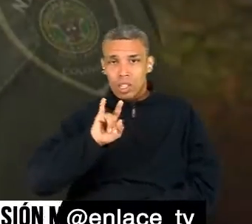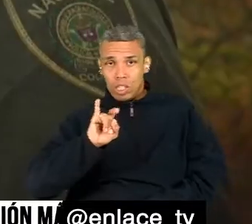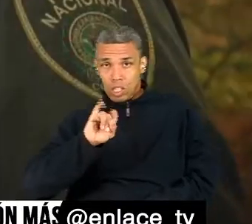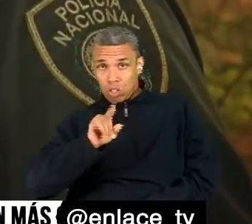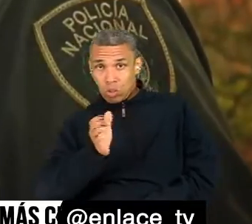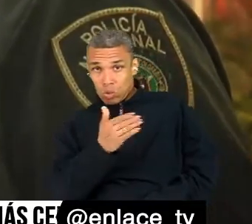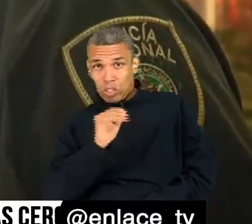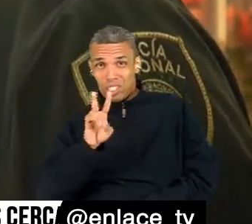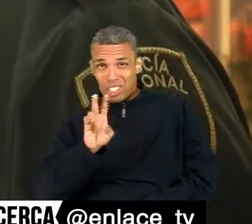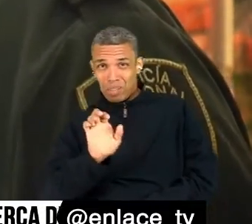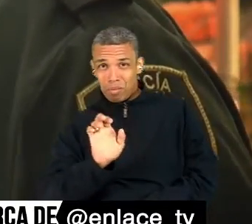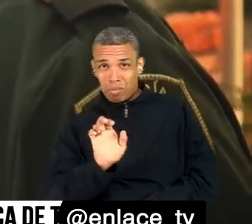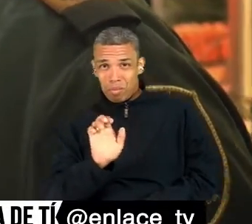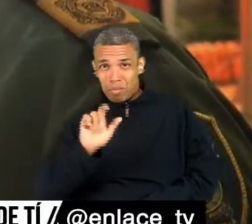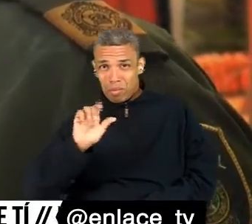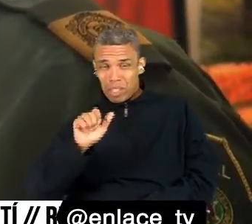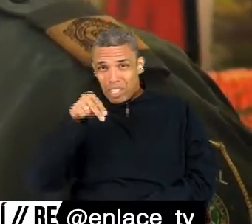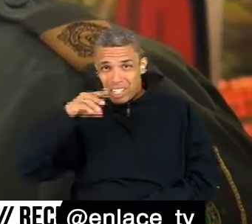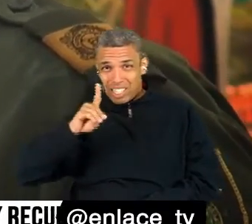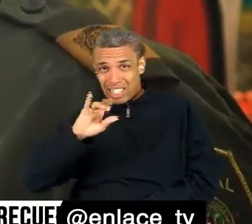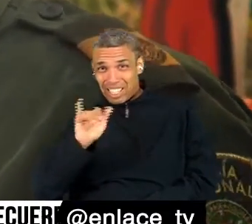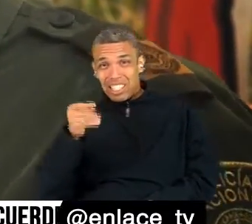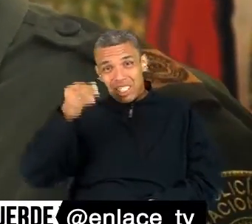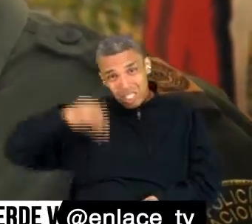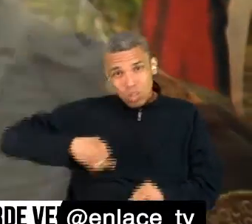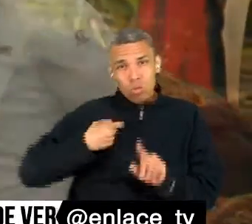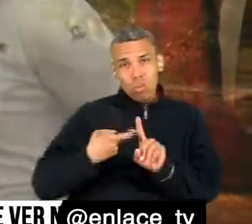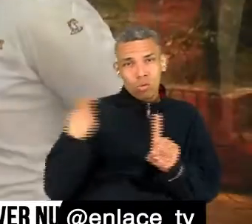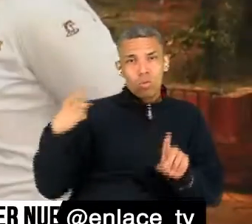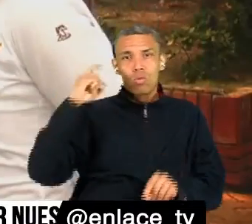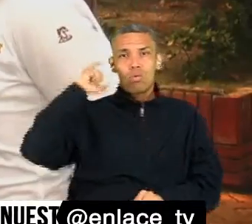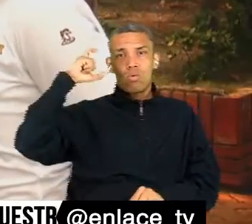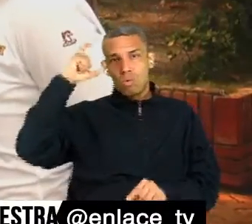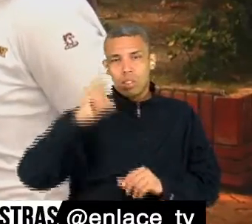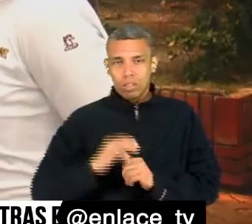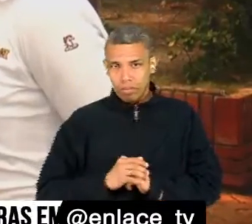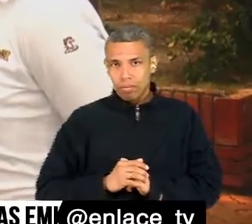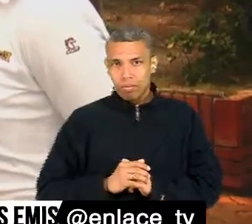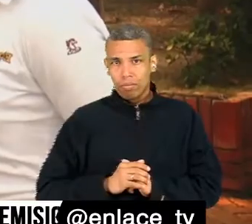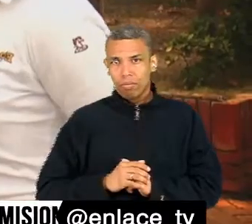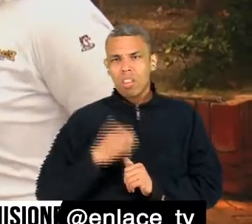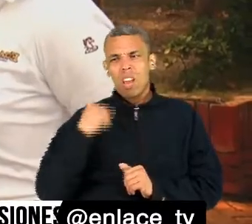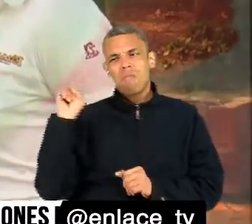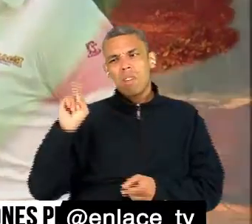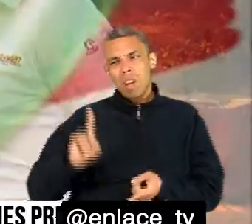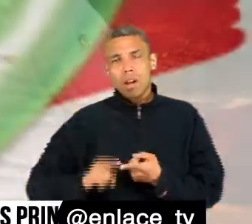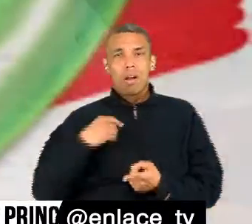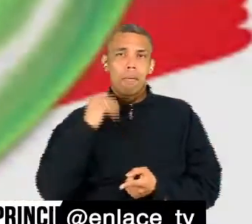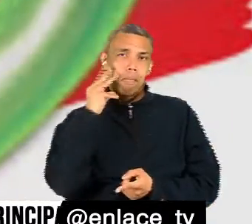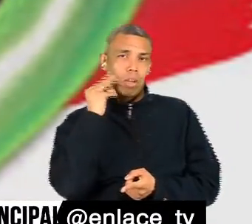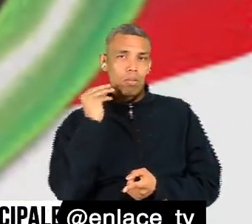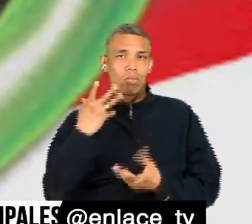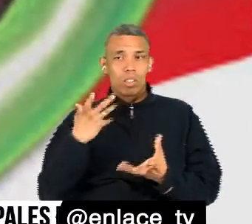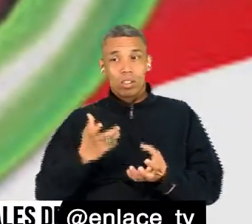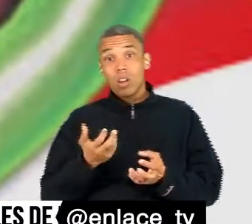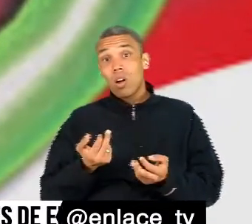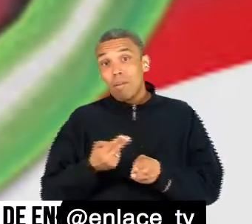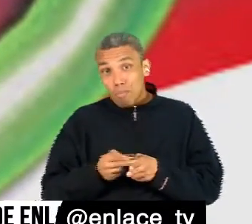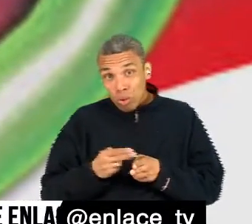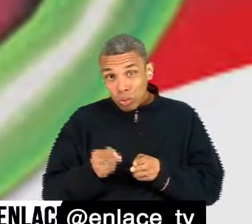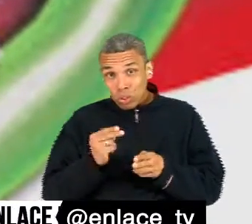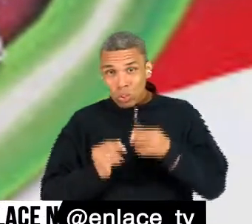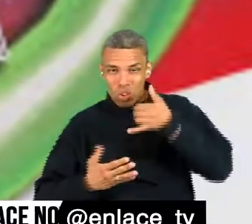de Cúcuta y con un trabajo en la Fuerza Pública de 9 años, busca obtener una postulación al concurso Plan Corazón Verde que lidera la Policía